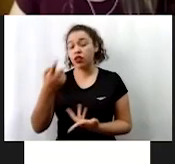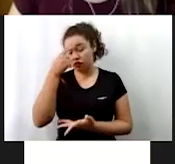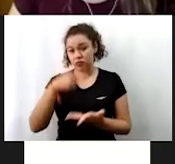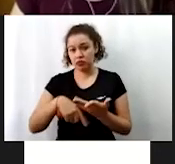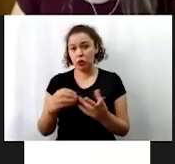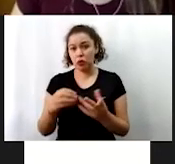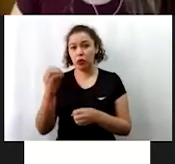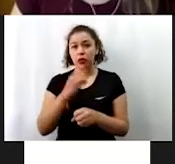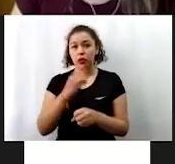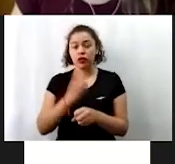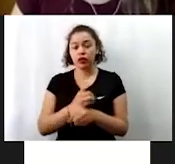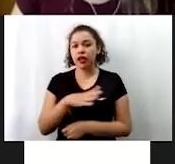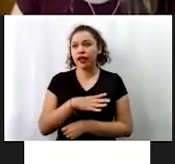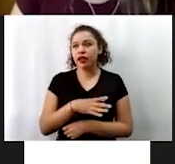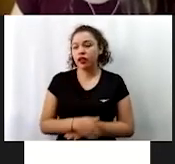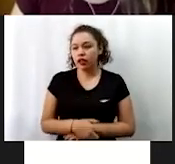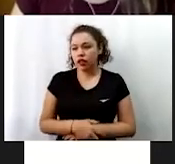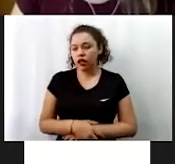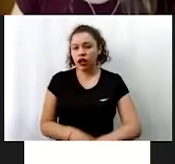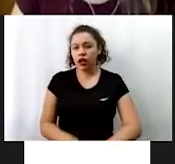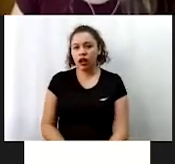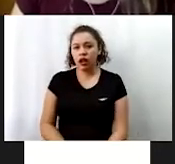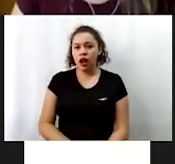tenemos para aprender más, ¿no?